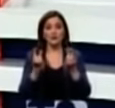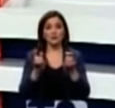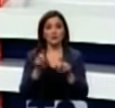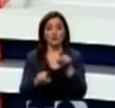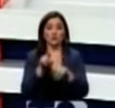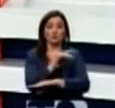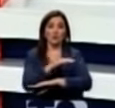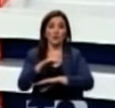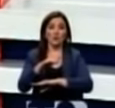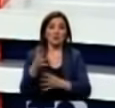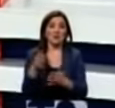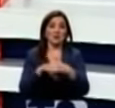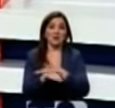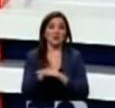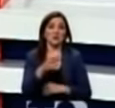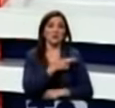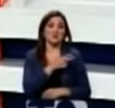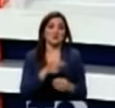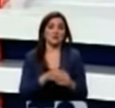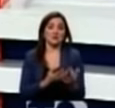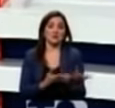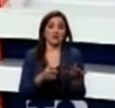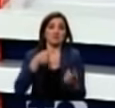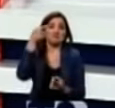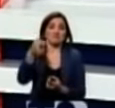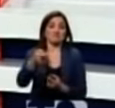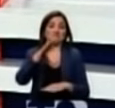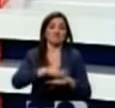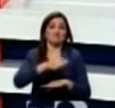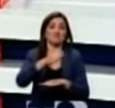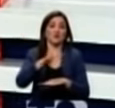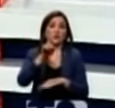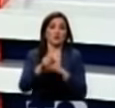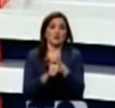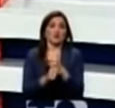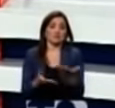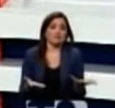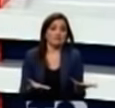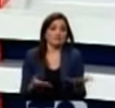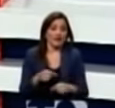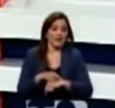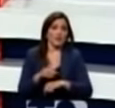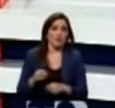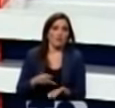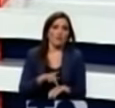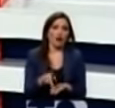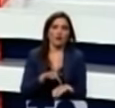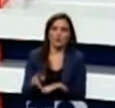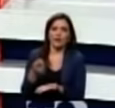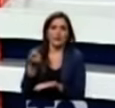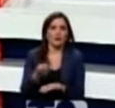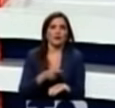muchos de los chicos sin su ingreso a la universidad y tener que esperar hasta la siguiente convocatoria, un año más, y gastando dinero en los cursos